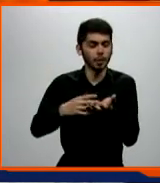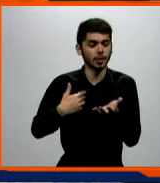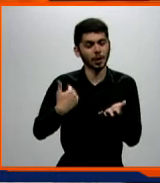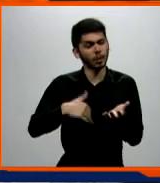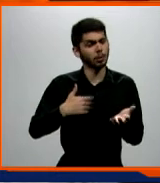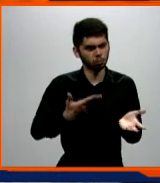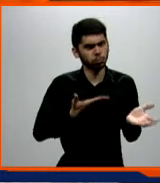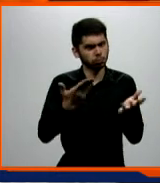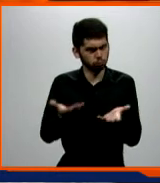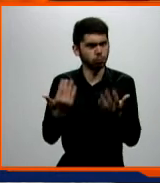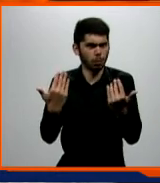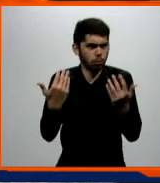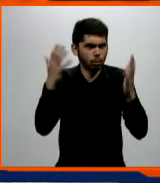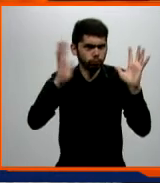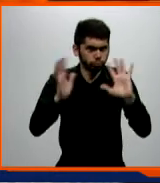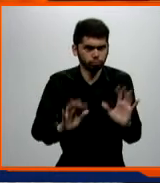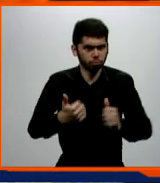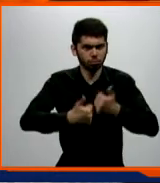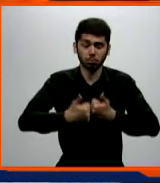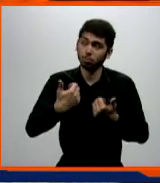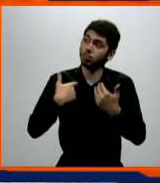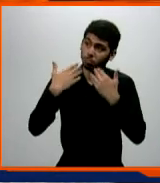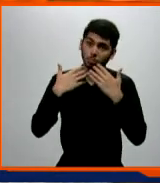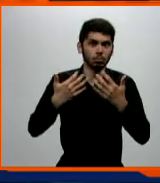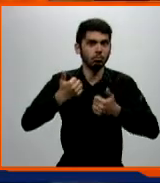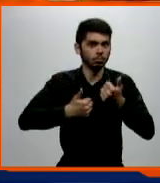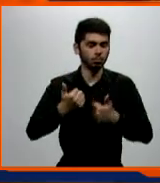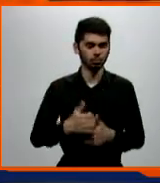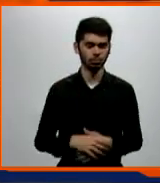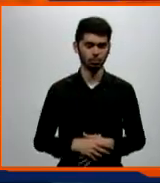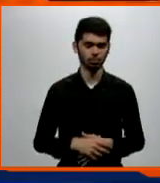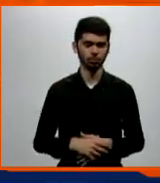Argentina una plaza para organizar una competencia tan importante.